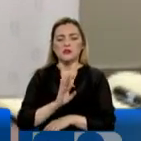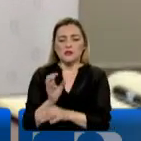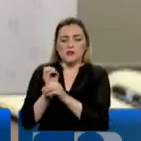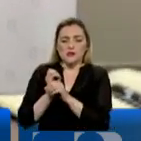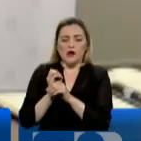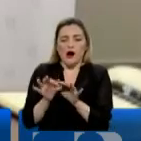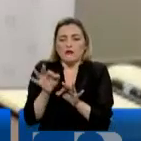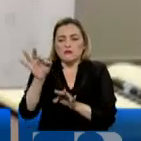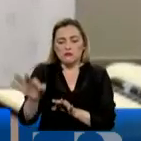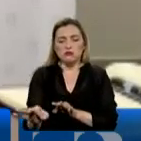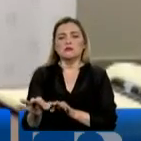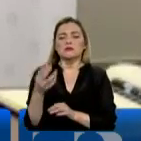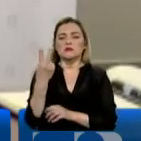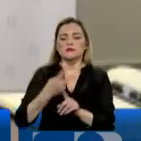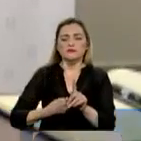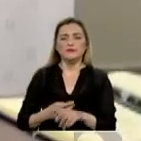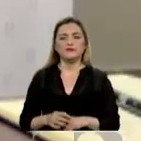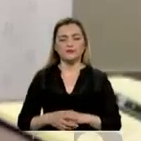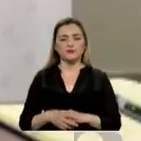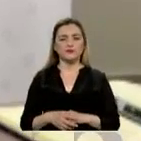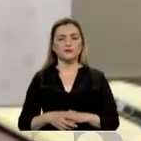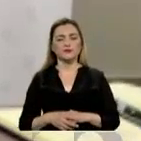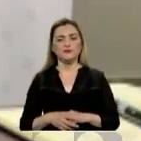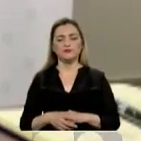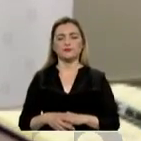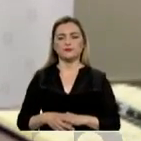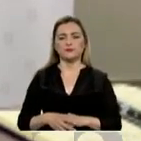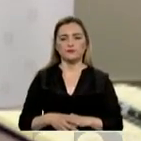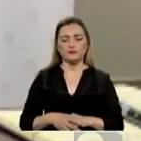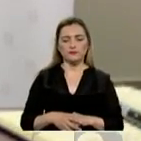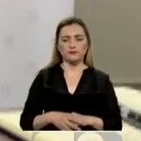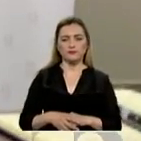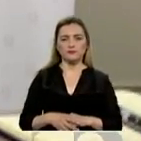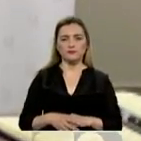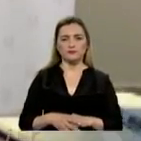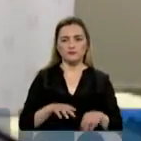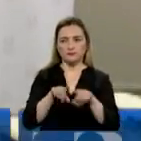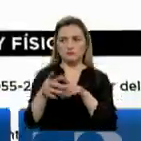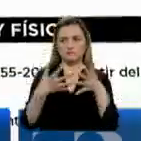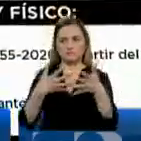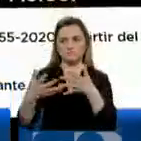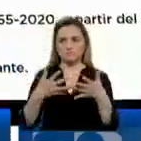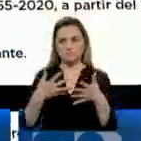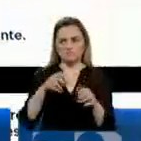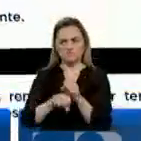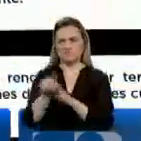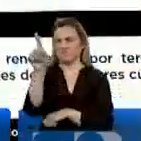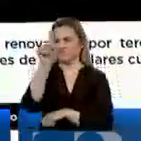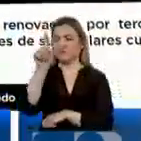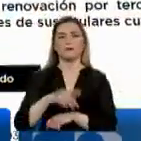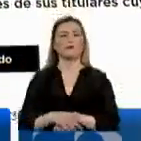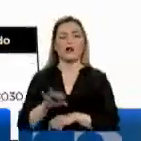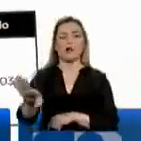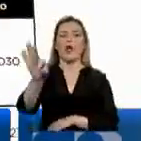obligado a replantear el cronograma. De ninguna manera esto afectará la transparencia del concurso. De este concurso debían